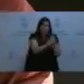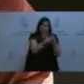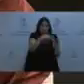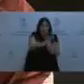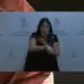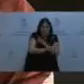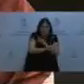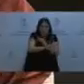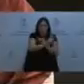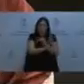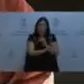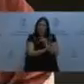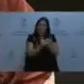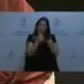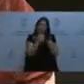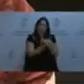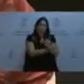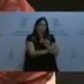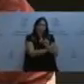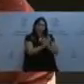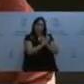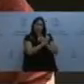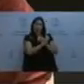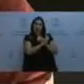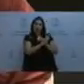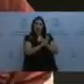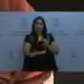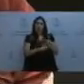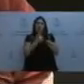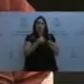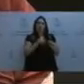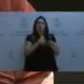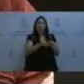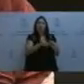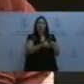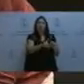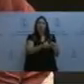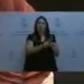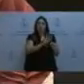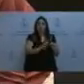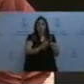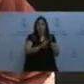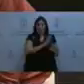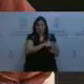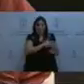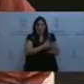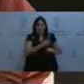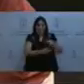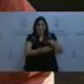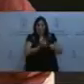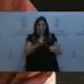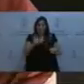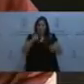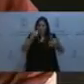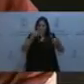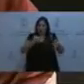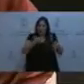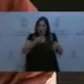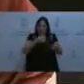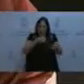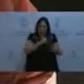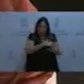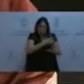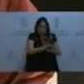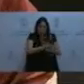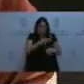reproche, ¿no? Pareciera que usted está diciendo cuándo, como si no se estuviesen haciendo, y le aseguro que sí es así. Globalmente se están